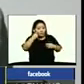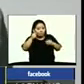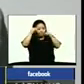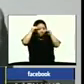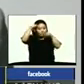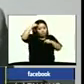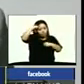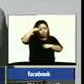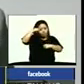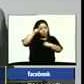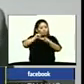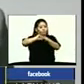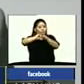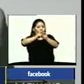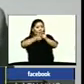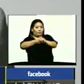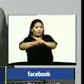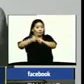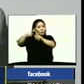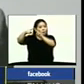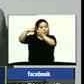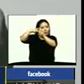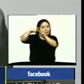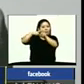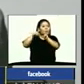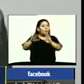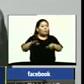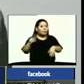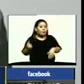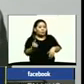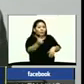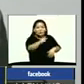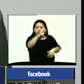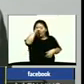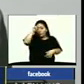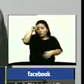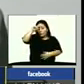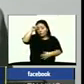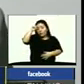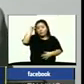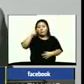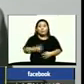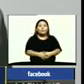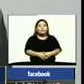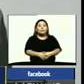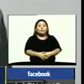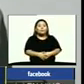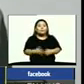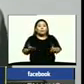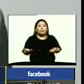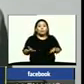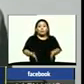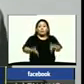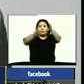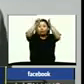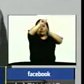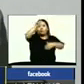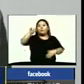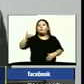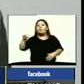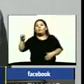el cambio de actitud positiva por parte de los empleados del Instituto Salvadoreño,